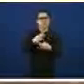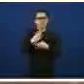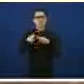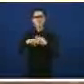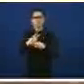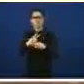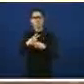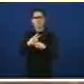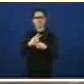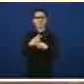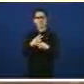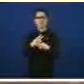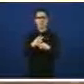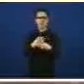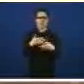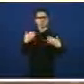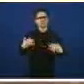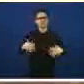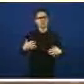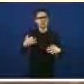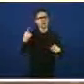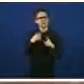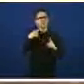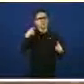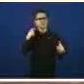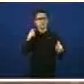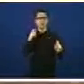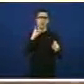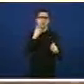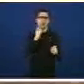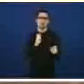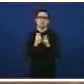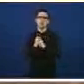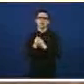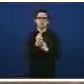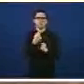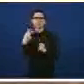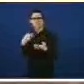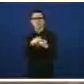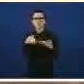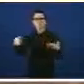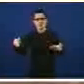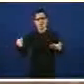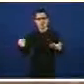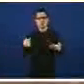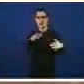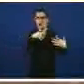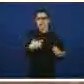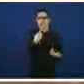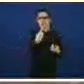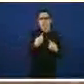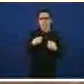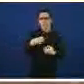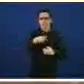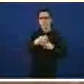Para darles miles De millóns de euros Os bancos O que non nos poden decir É que non se pode facer Unha reforma legal Para que traballadores E traballadoras